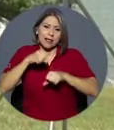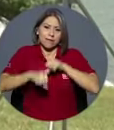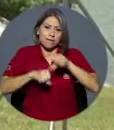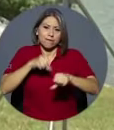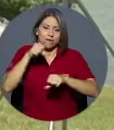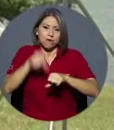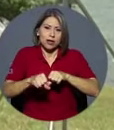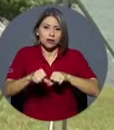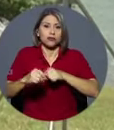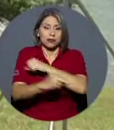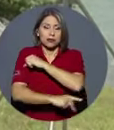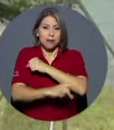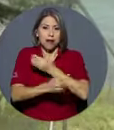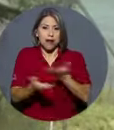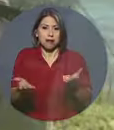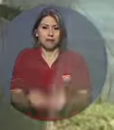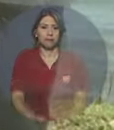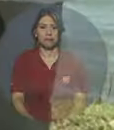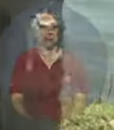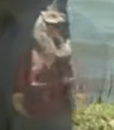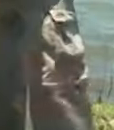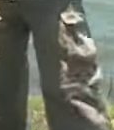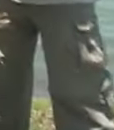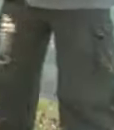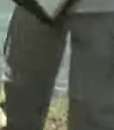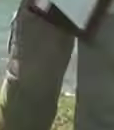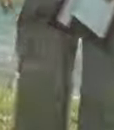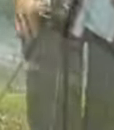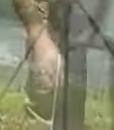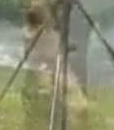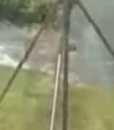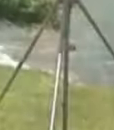se han hecho en el país.